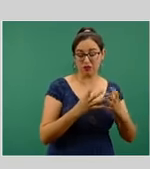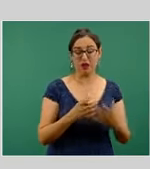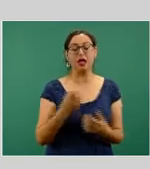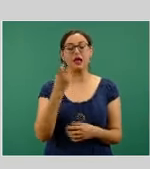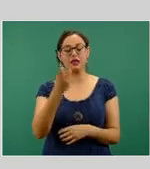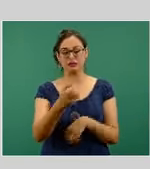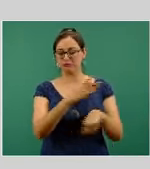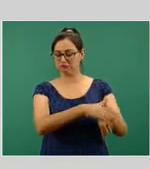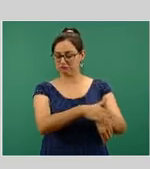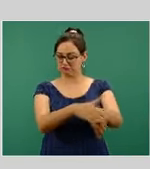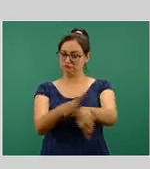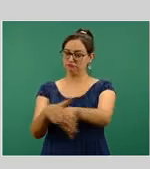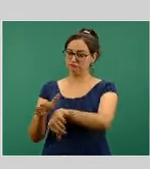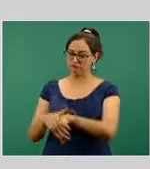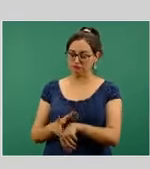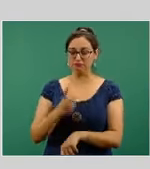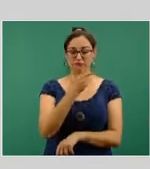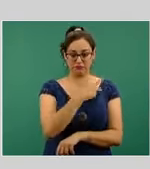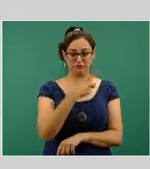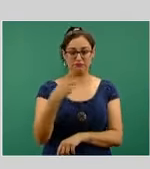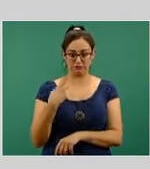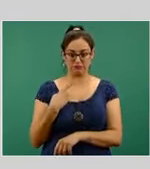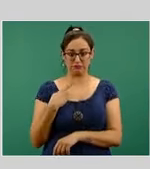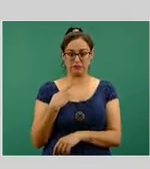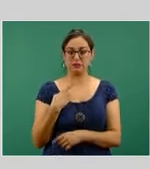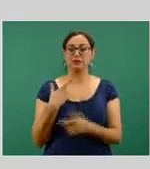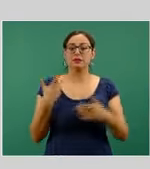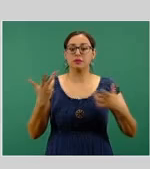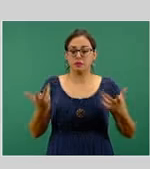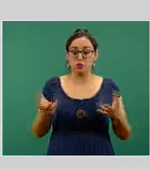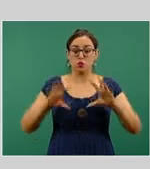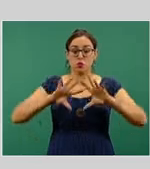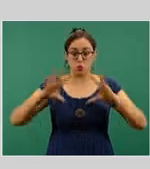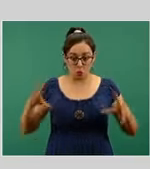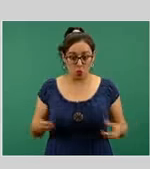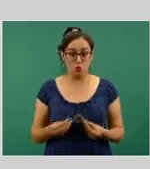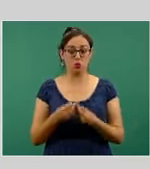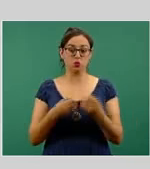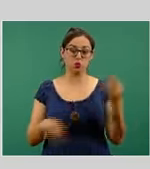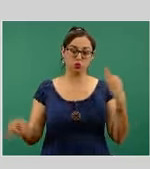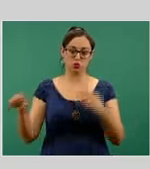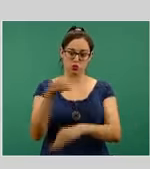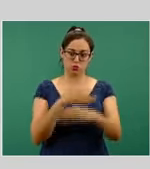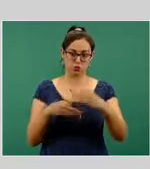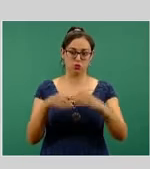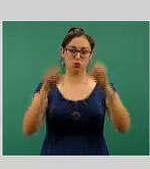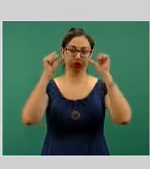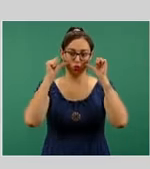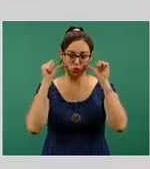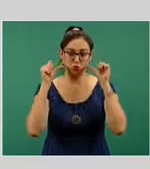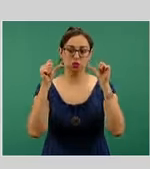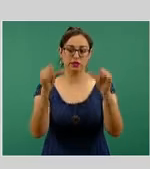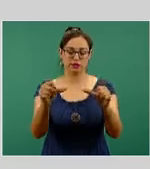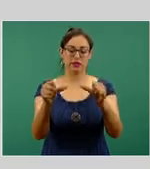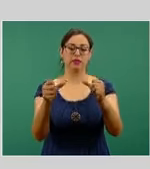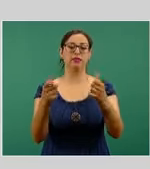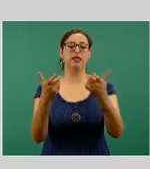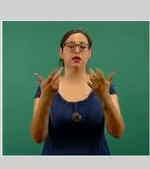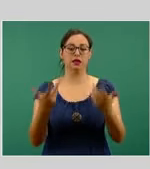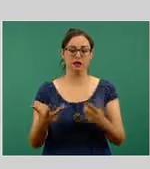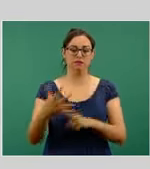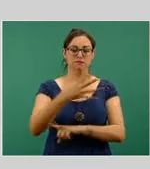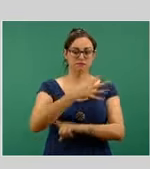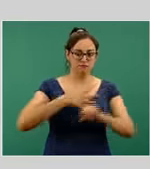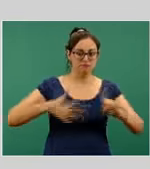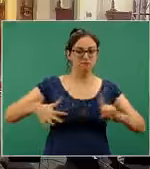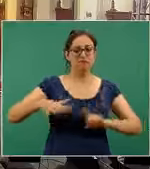de médicos es a implementar esta respuesta global coordinada y a poner lo mejor todos juntos como